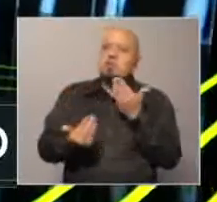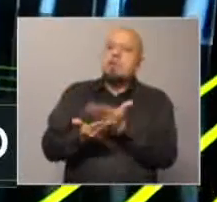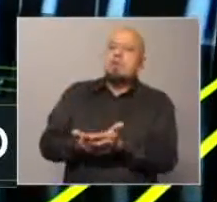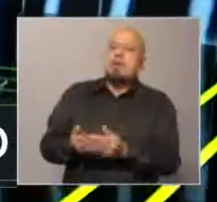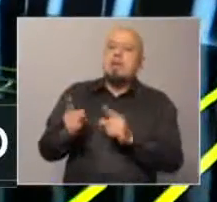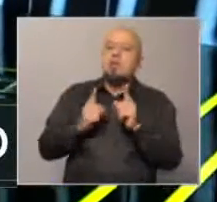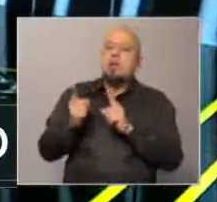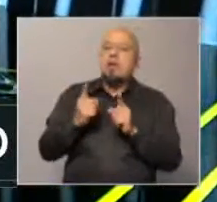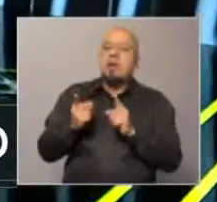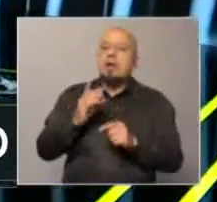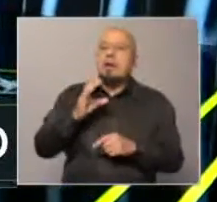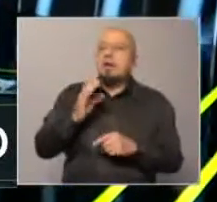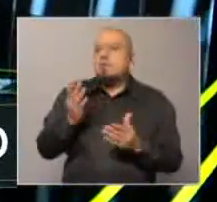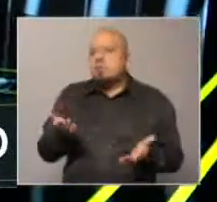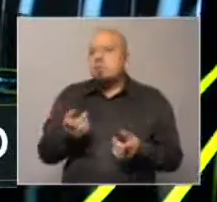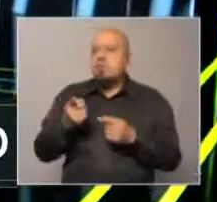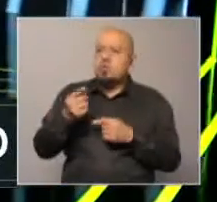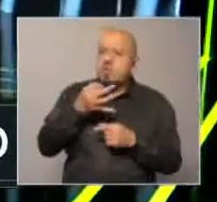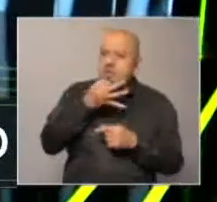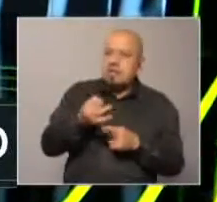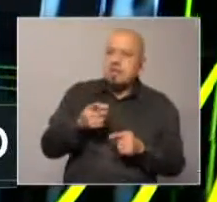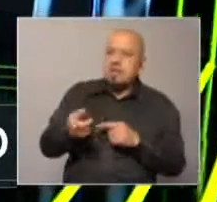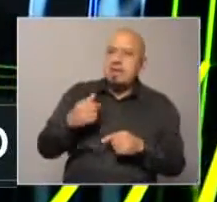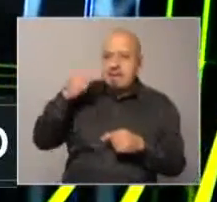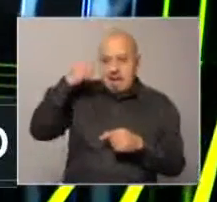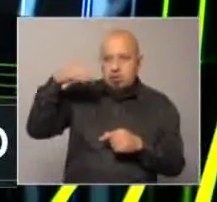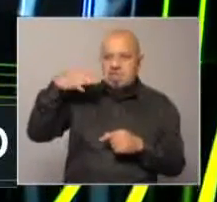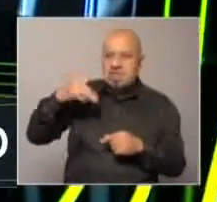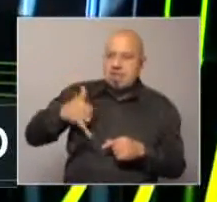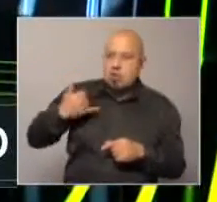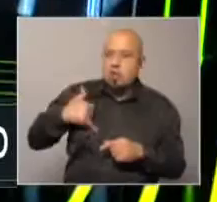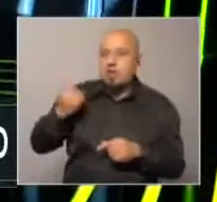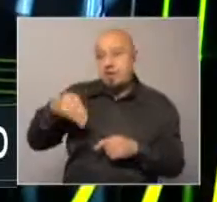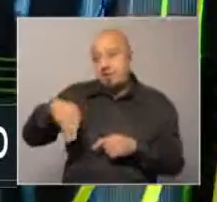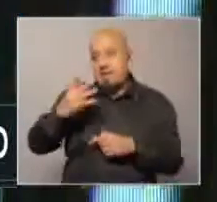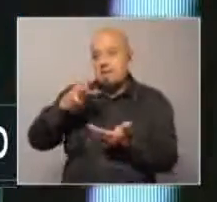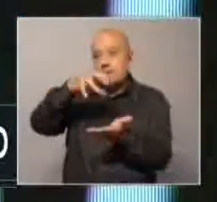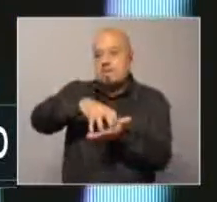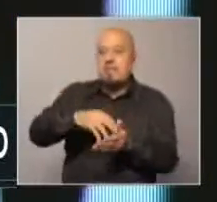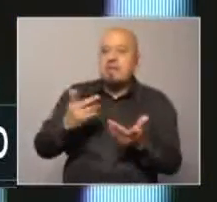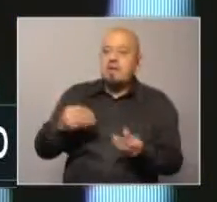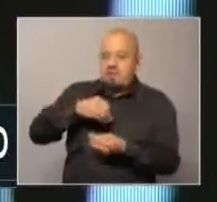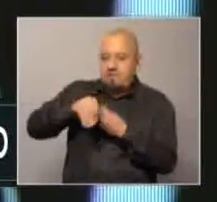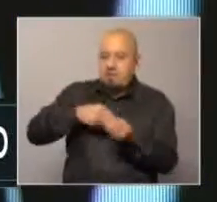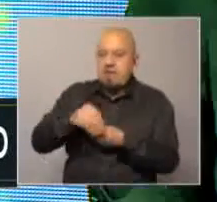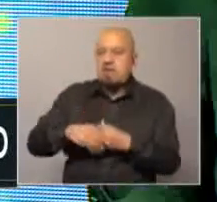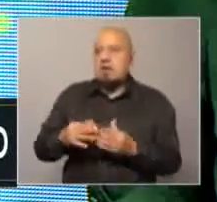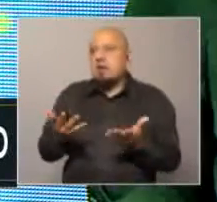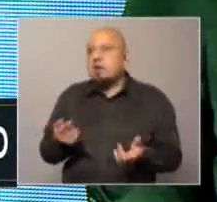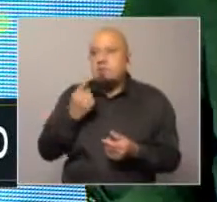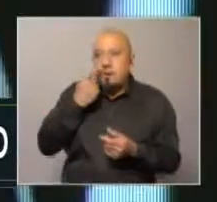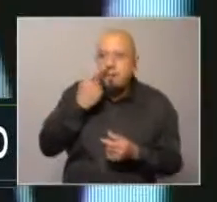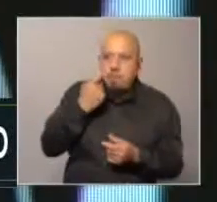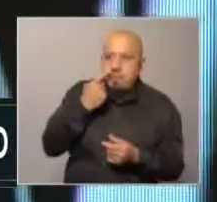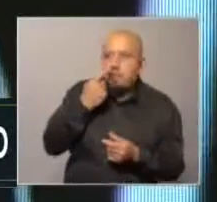perfil. Tú también has explicado muchas veces que los adolescentes que son derivados al INISA vienen o de familias fragmentadas, padres ausentes,